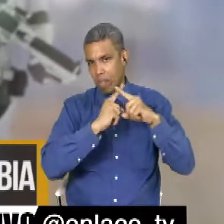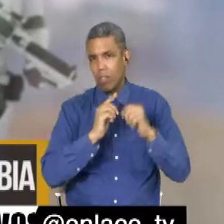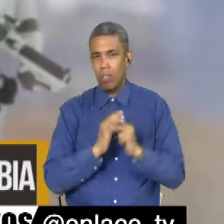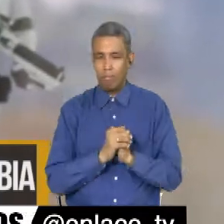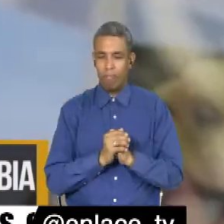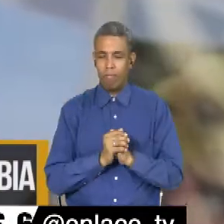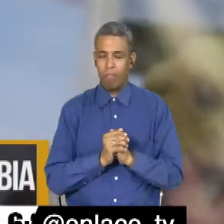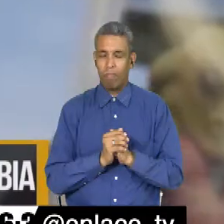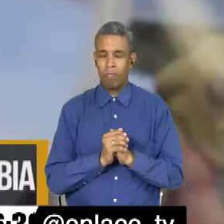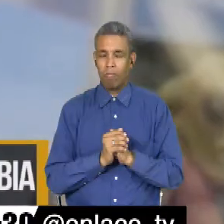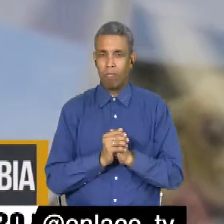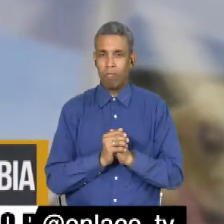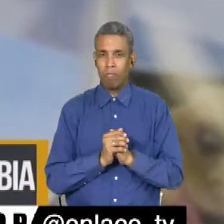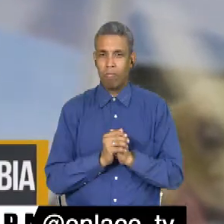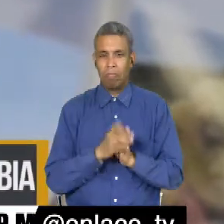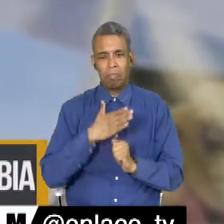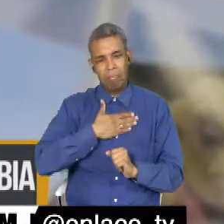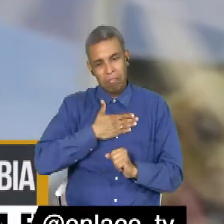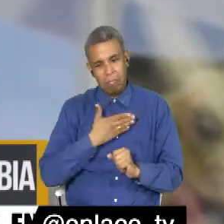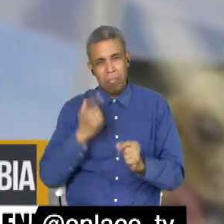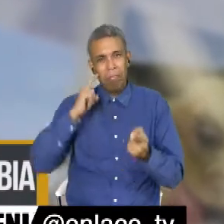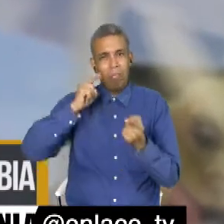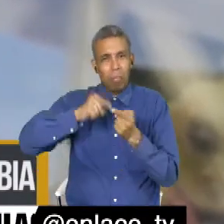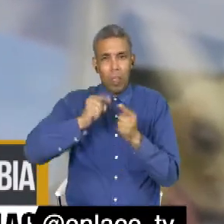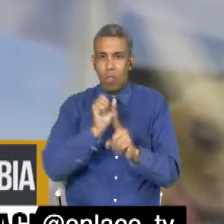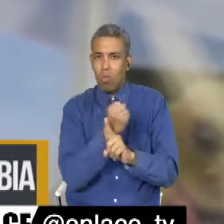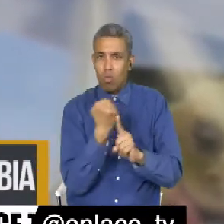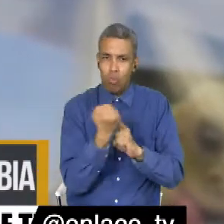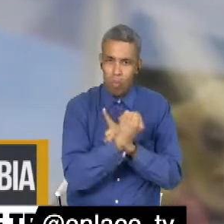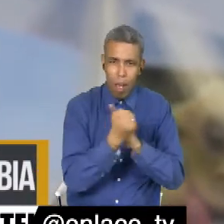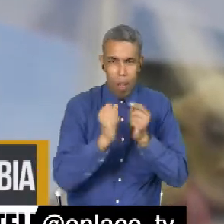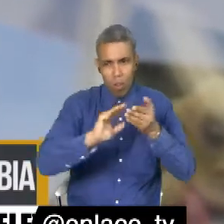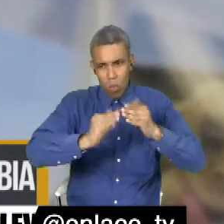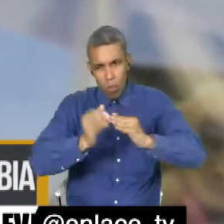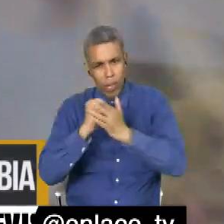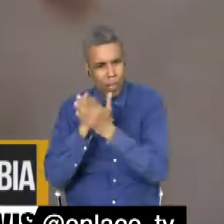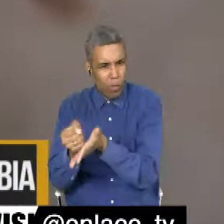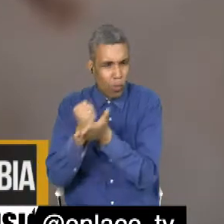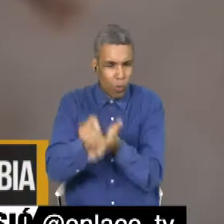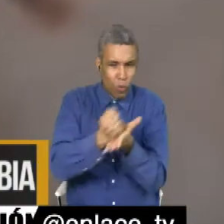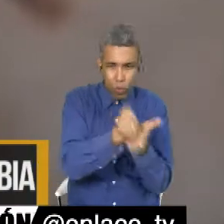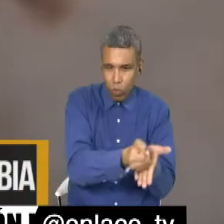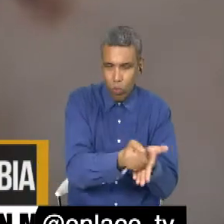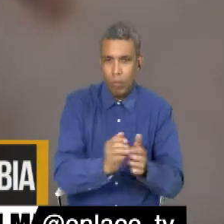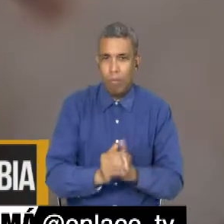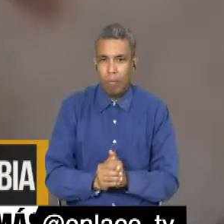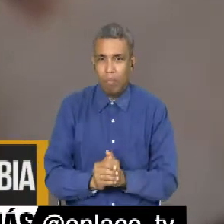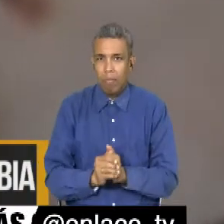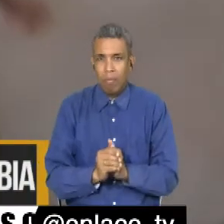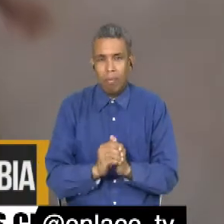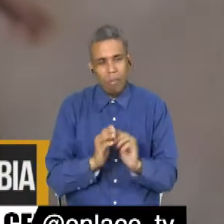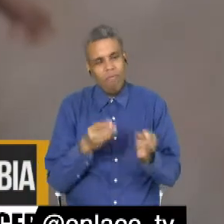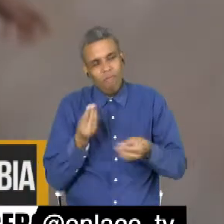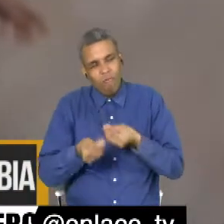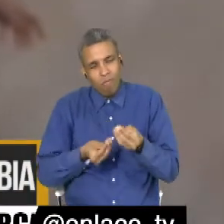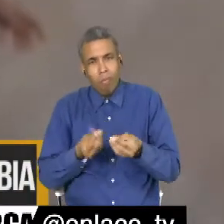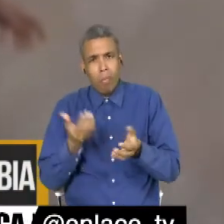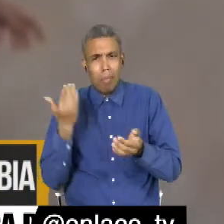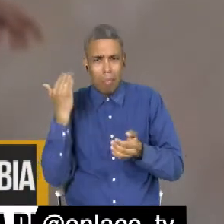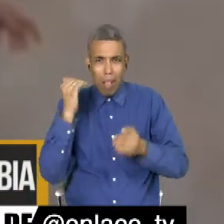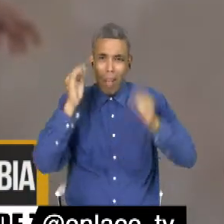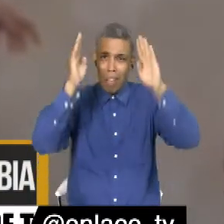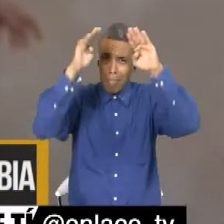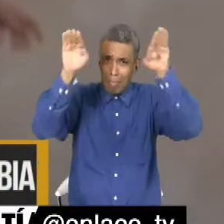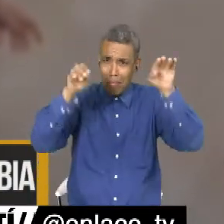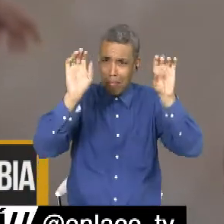pues estamos dedicados a todo lo que es la obra social. ¿Qué realizan, por ejemplo? Ya hemos hecho dos versiones de Navidad de Star Wars,